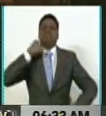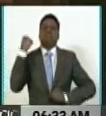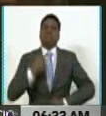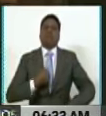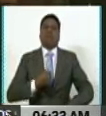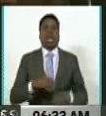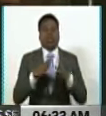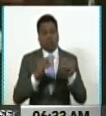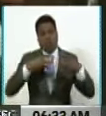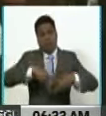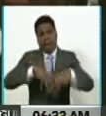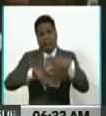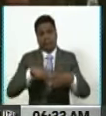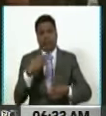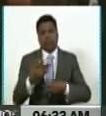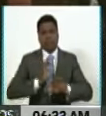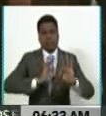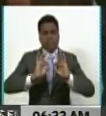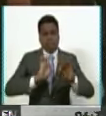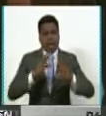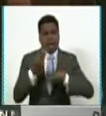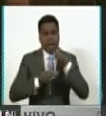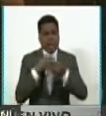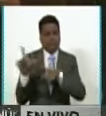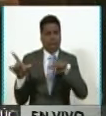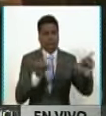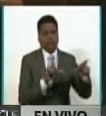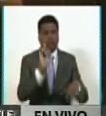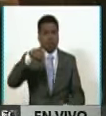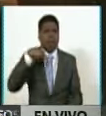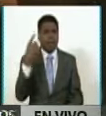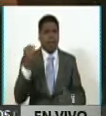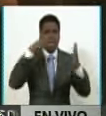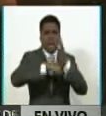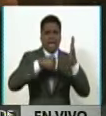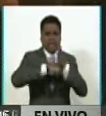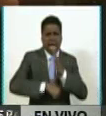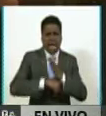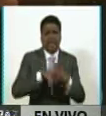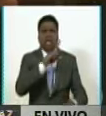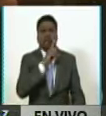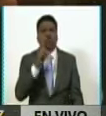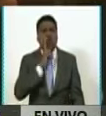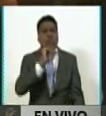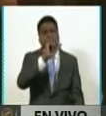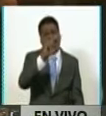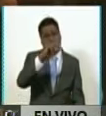ejército se preparan para lo que sería la Batalla de Santa Inés, memorable acción